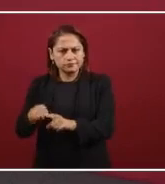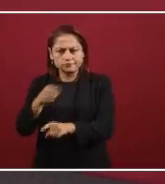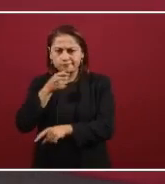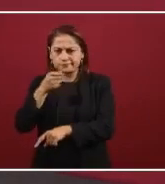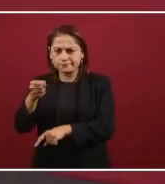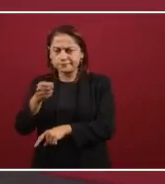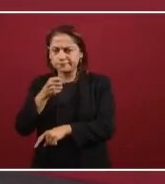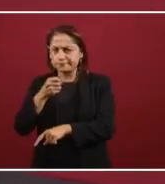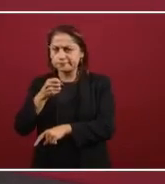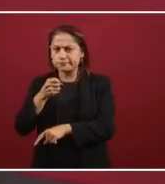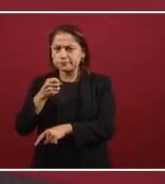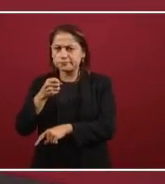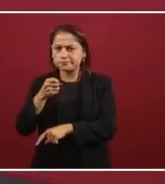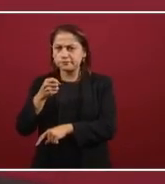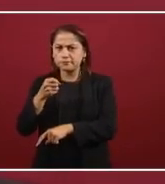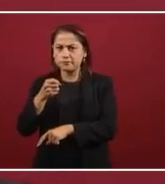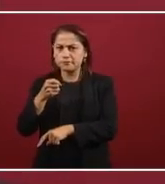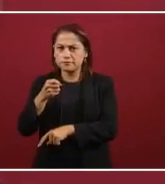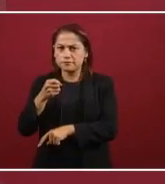en